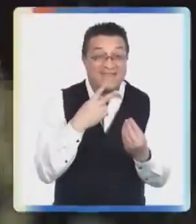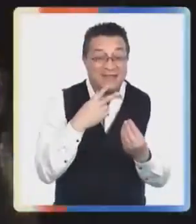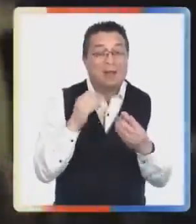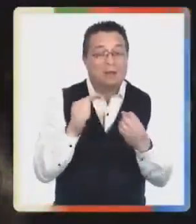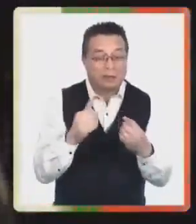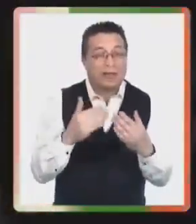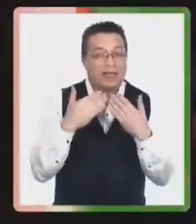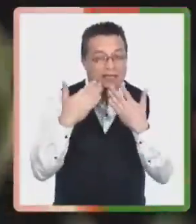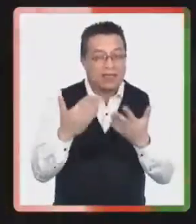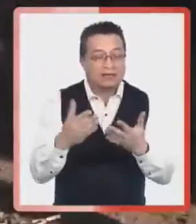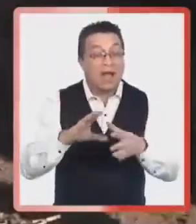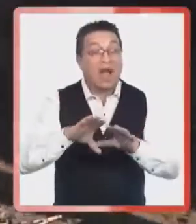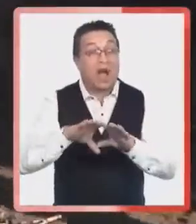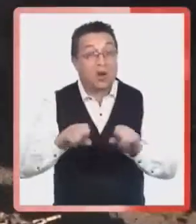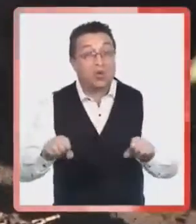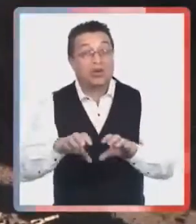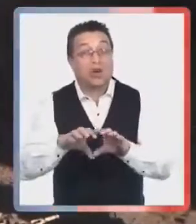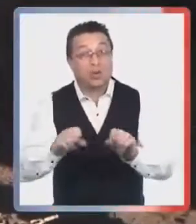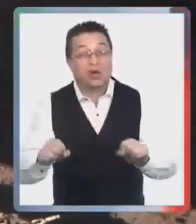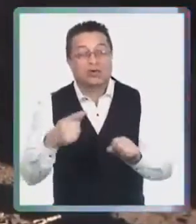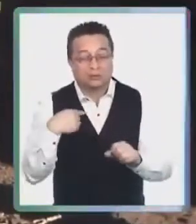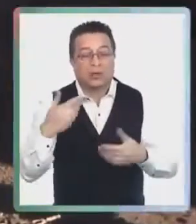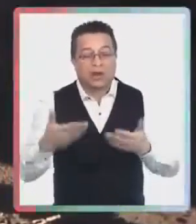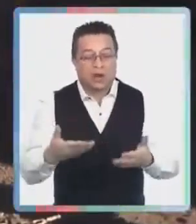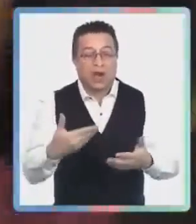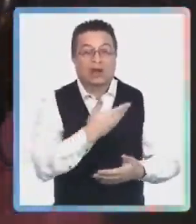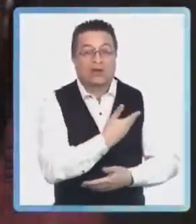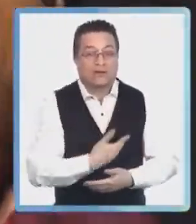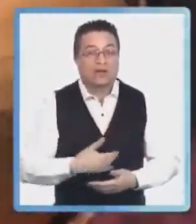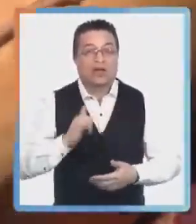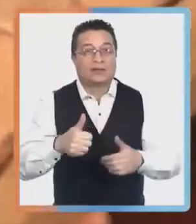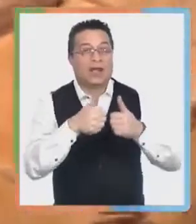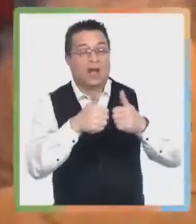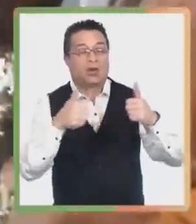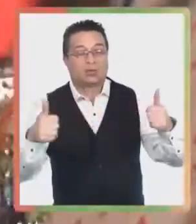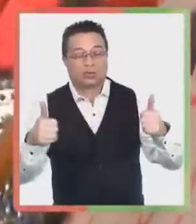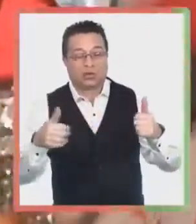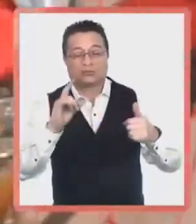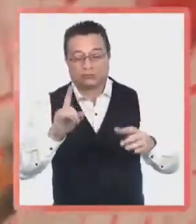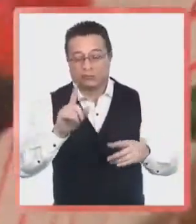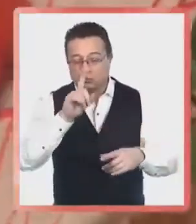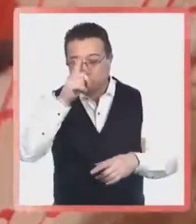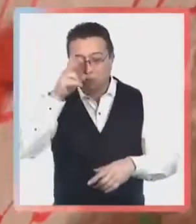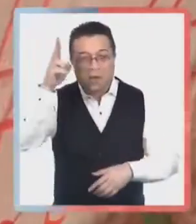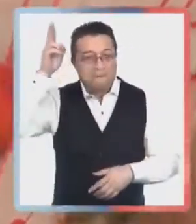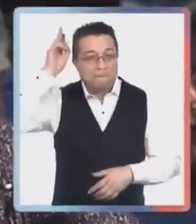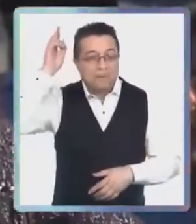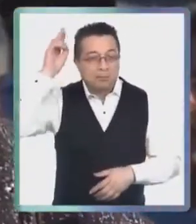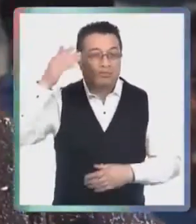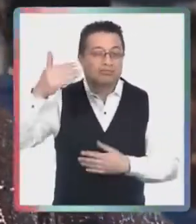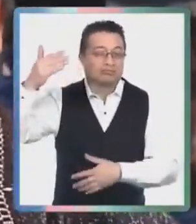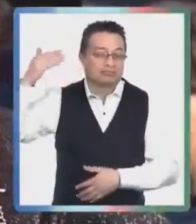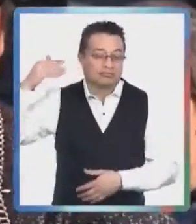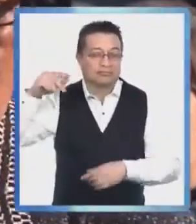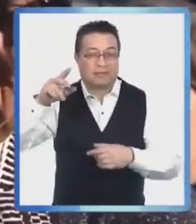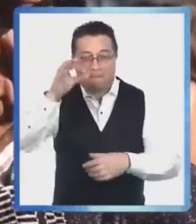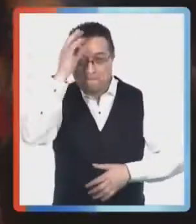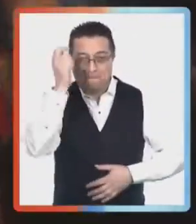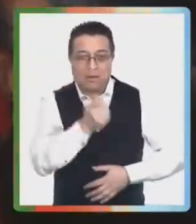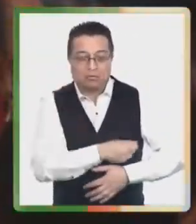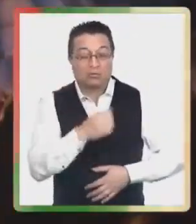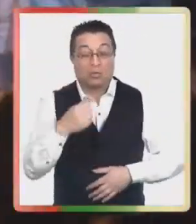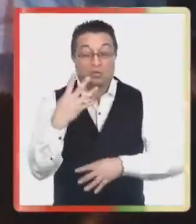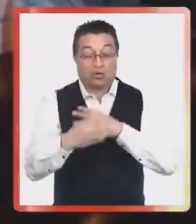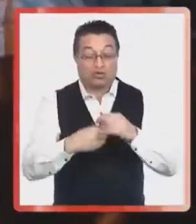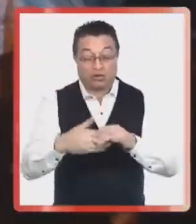generar acuerdos entre el actual gobierno y autoridades tradicionales del pueblo mapuche. Los plazos serán los 4 años de la